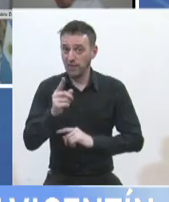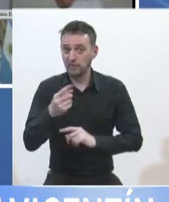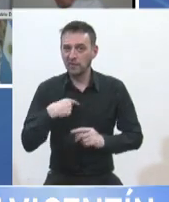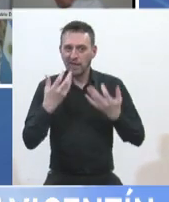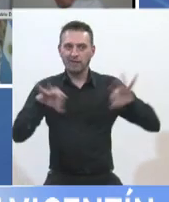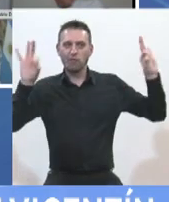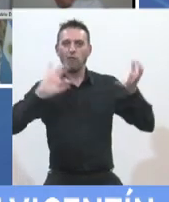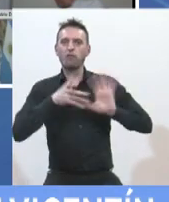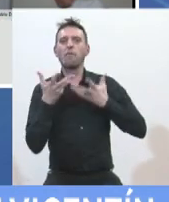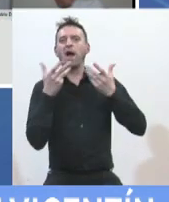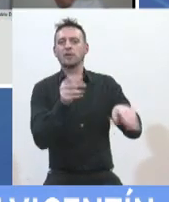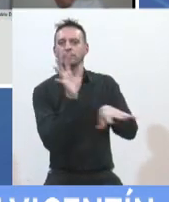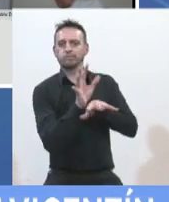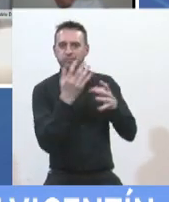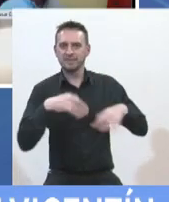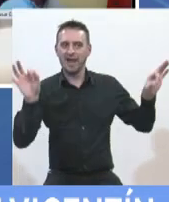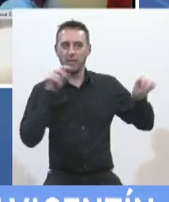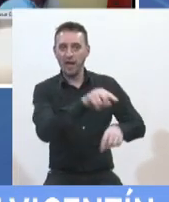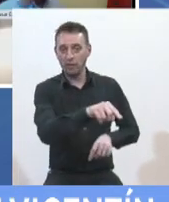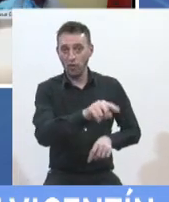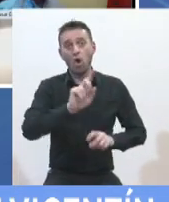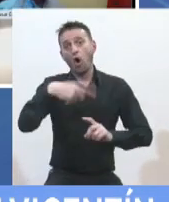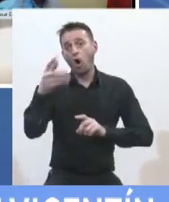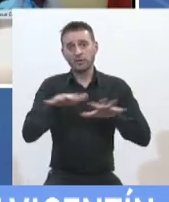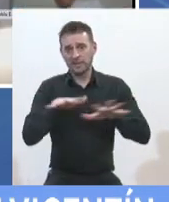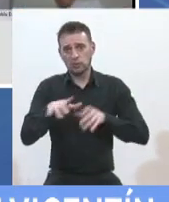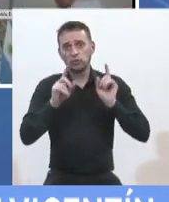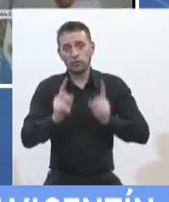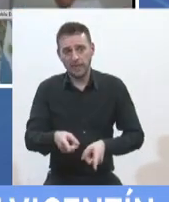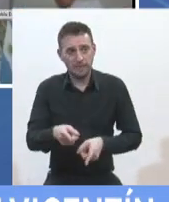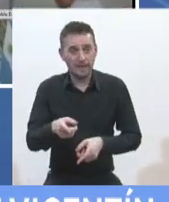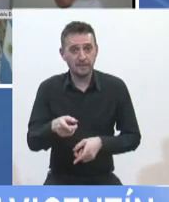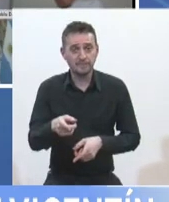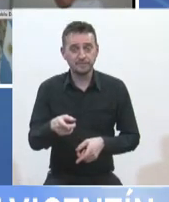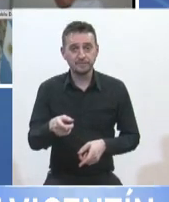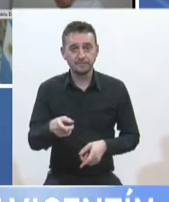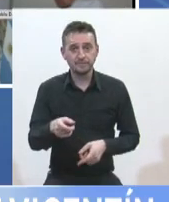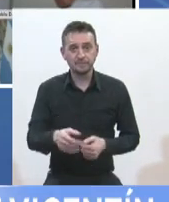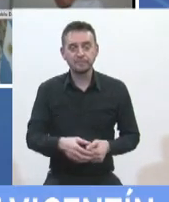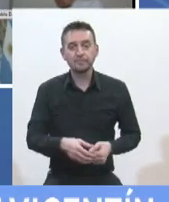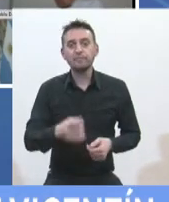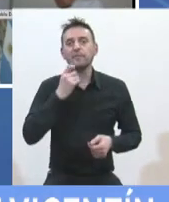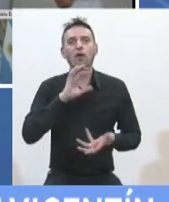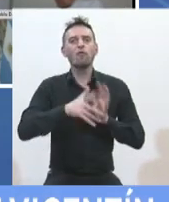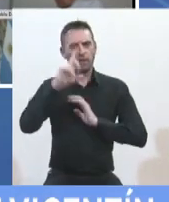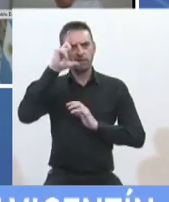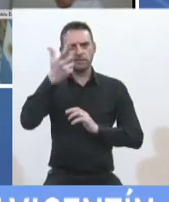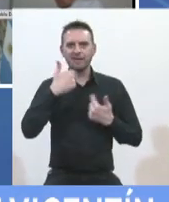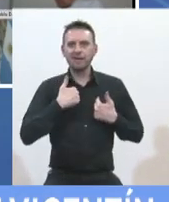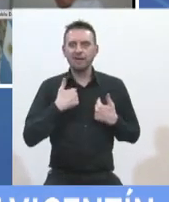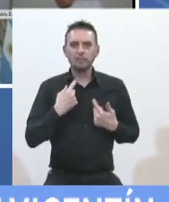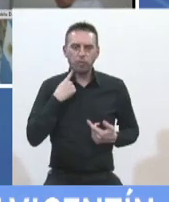salvando a los accionistas con la expropiación como ha ocurrido en otras circunstancias a sabiendas por ignorancia